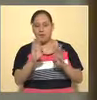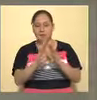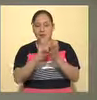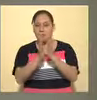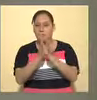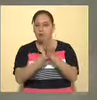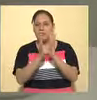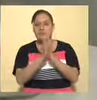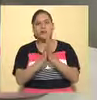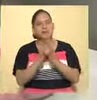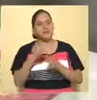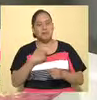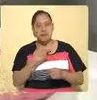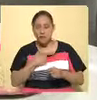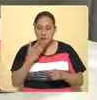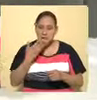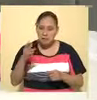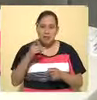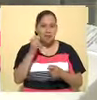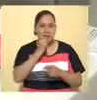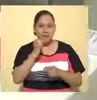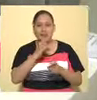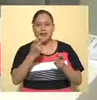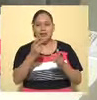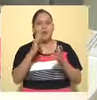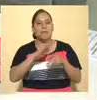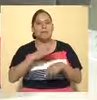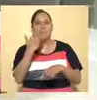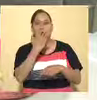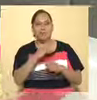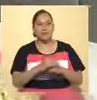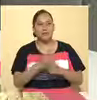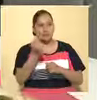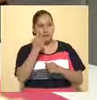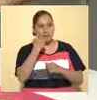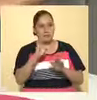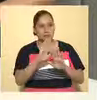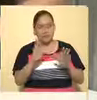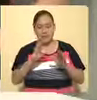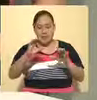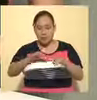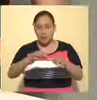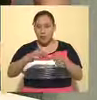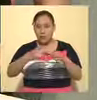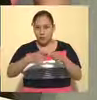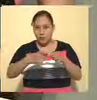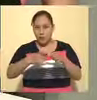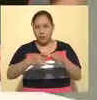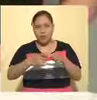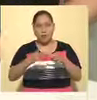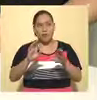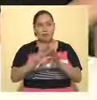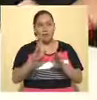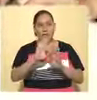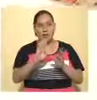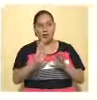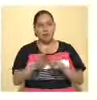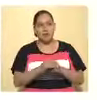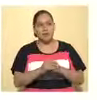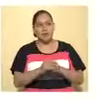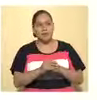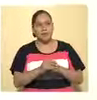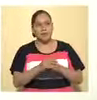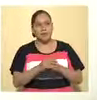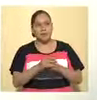las manos en la comida, como me gusta. Ensuciarnos. Así sabe más rico. Así no, sabe mira, más rico. Y ya, así la metes. Entonces, lo que vamos a hacer va a ser servirla sobre